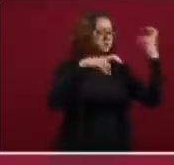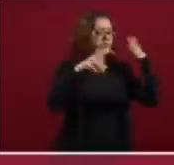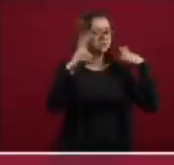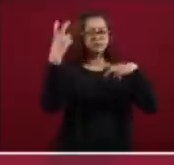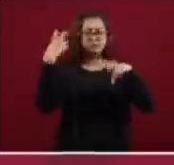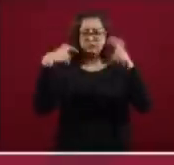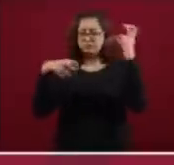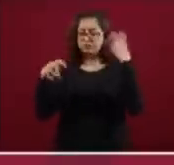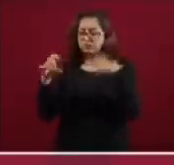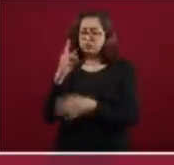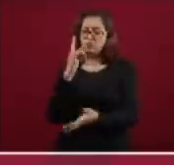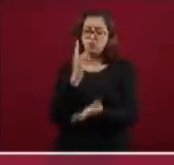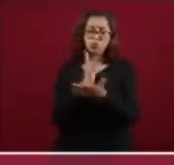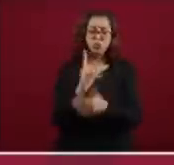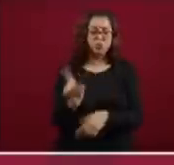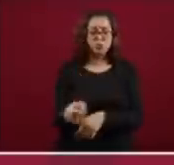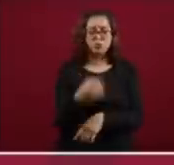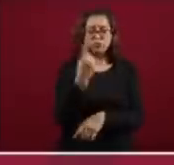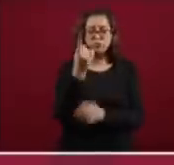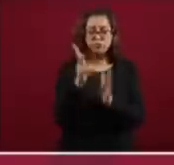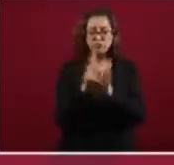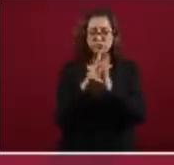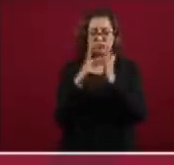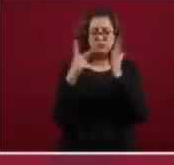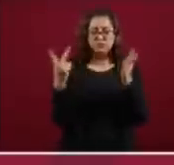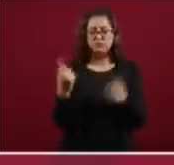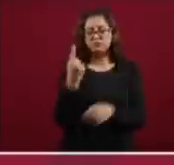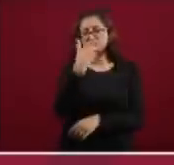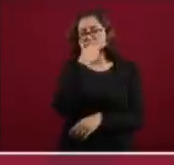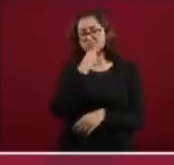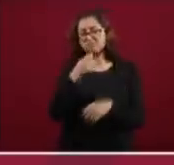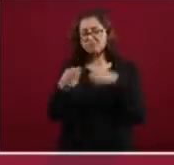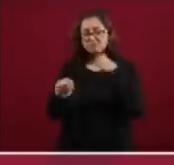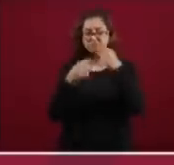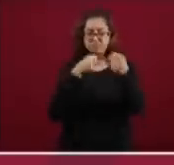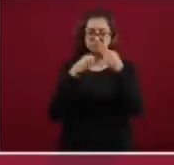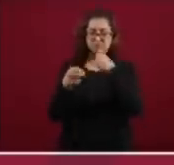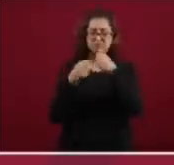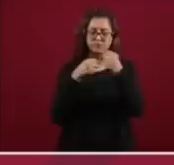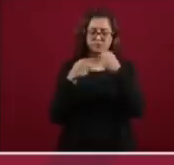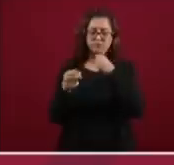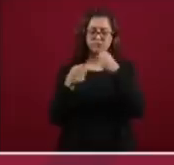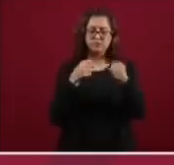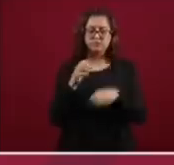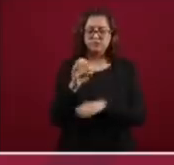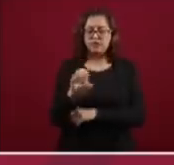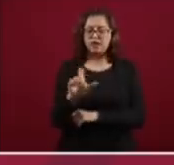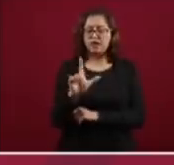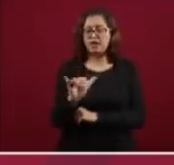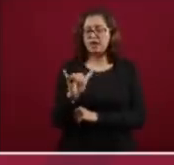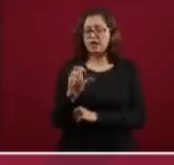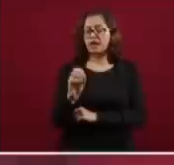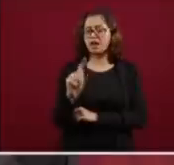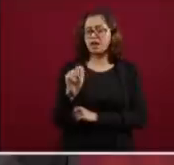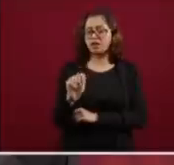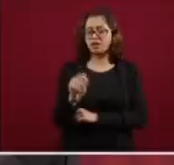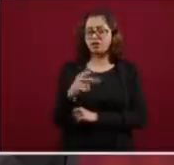un periódico un periodista el yo